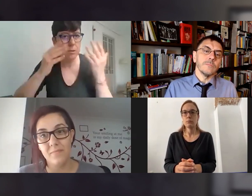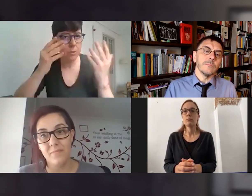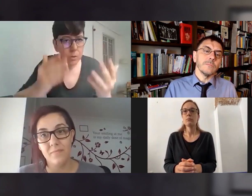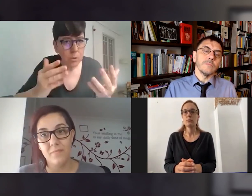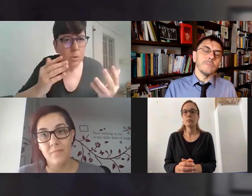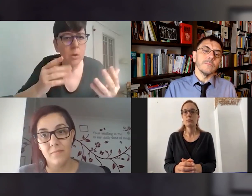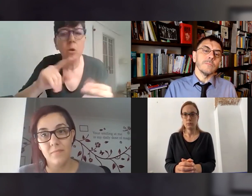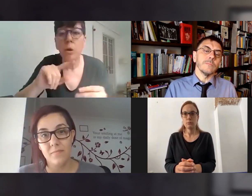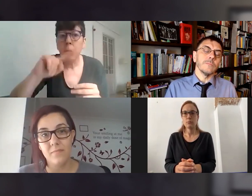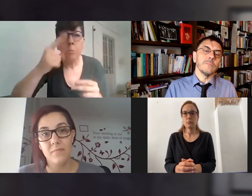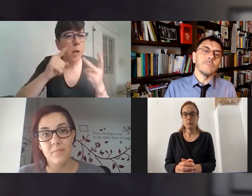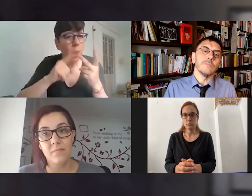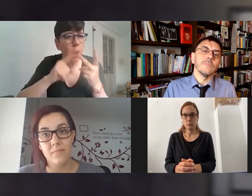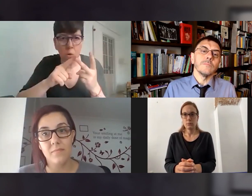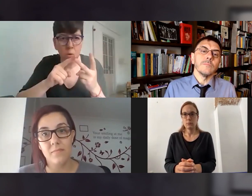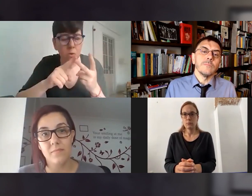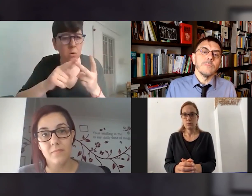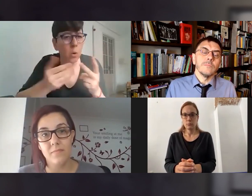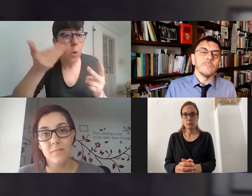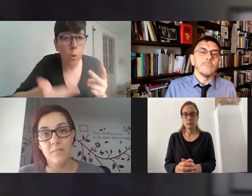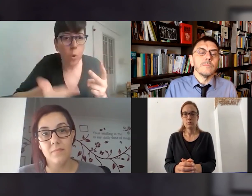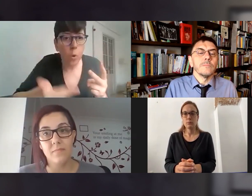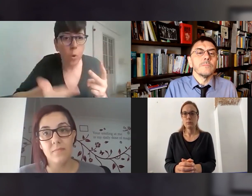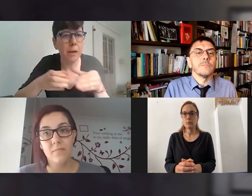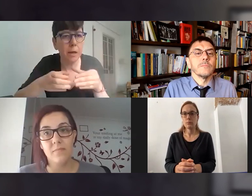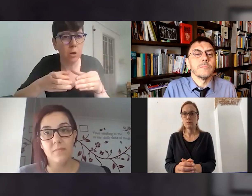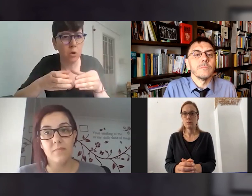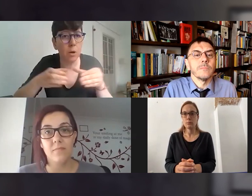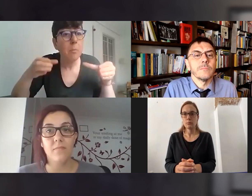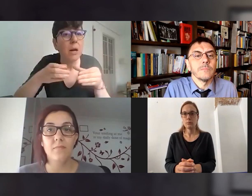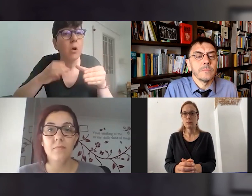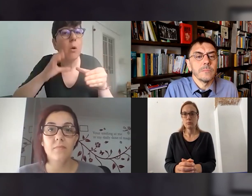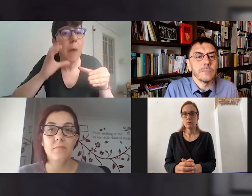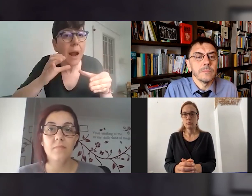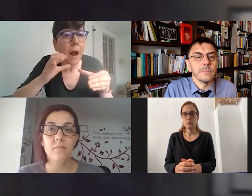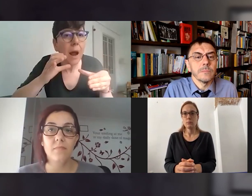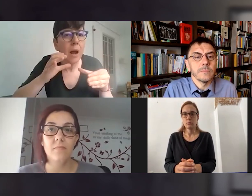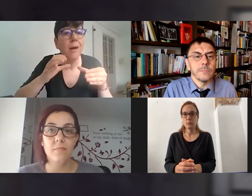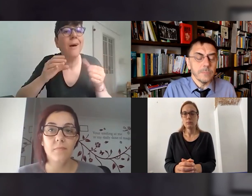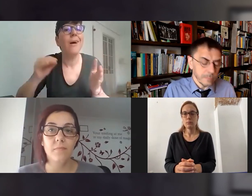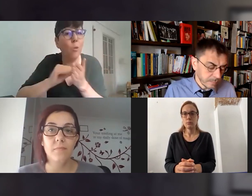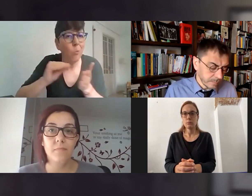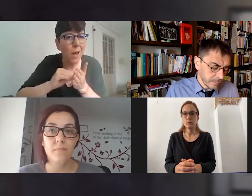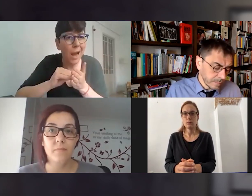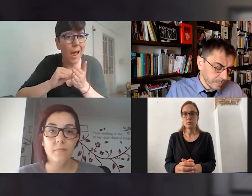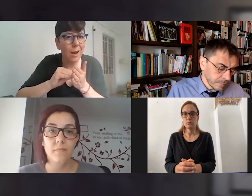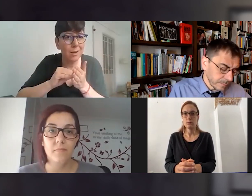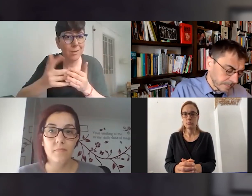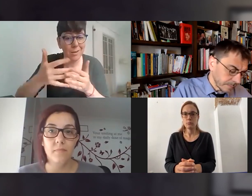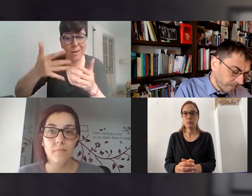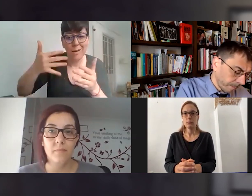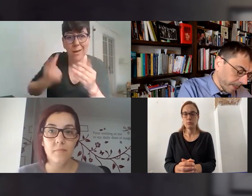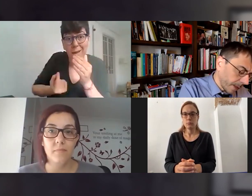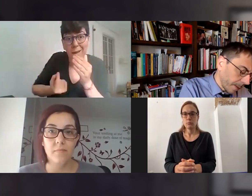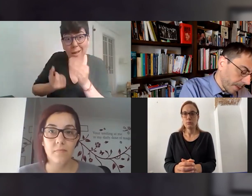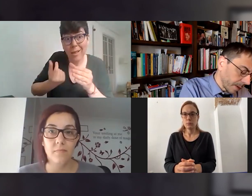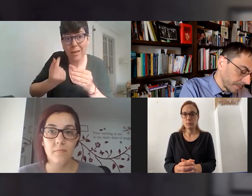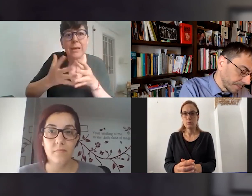muchas donaciones de los cargos públicos para necesidades importantes. Lo importante es el partido